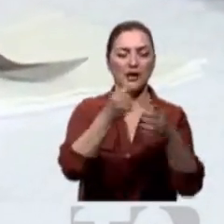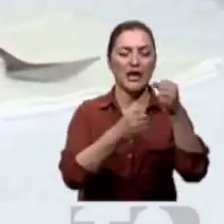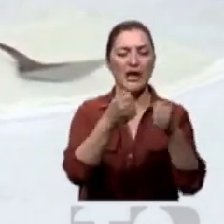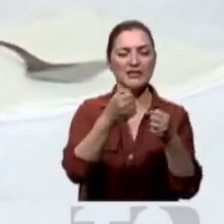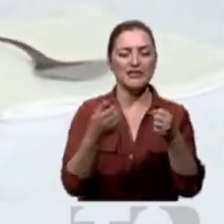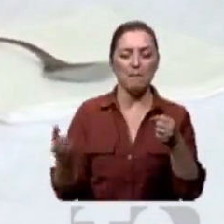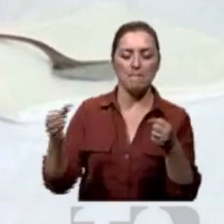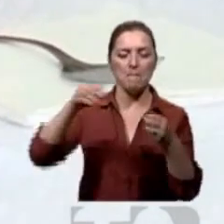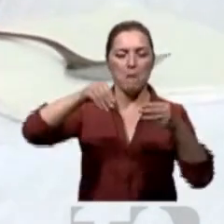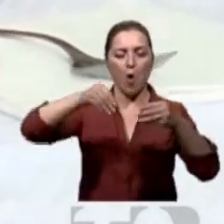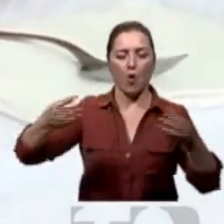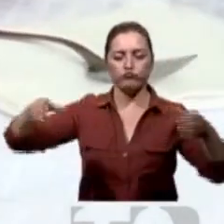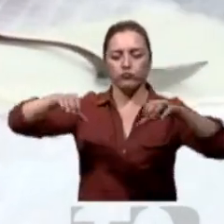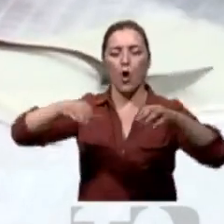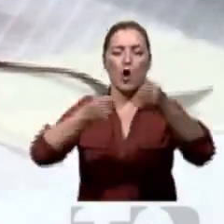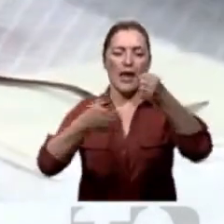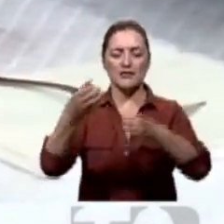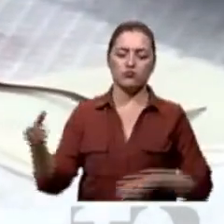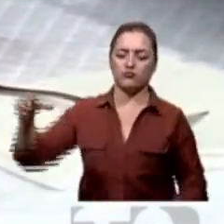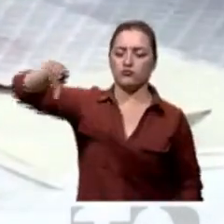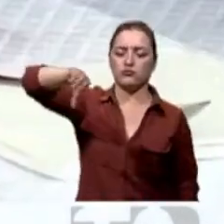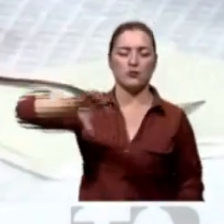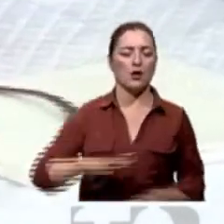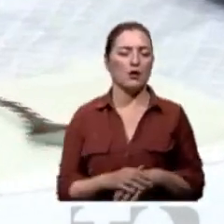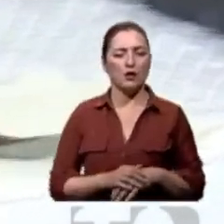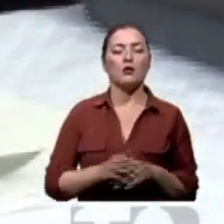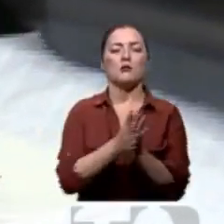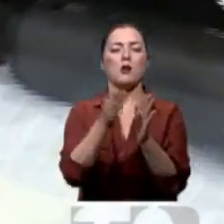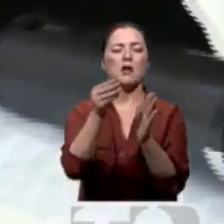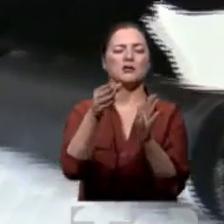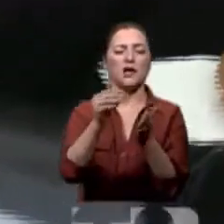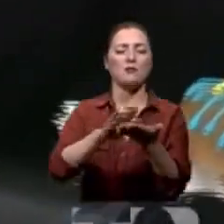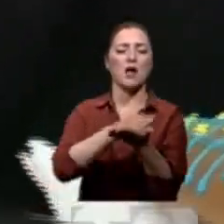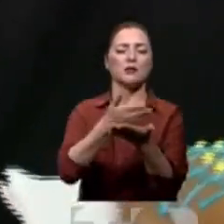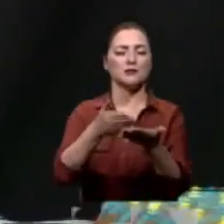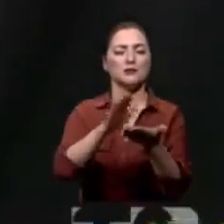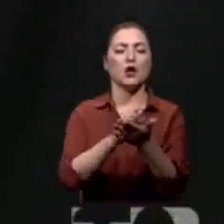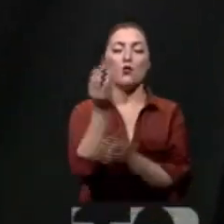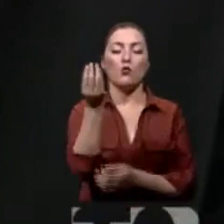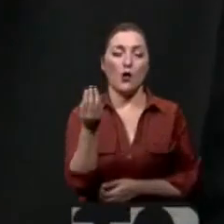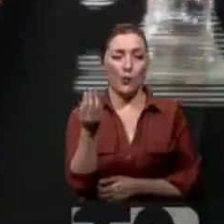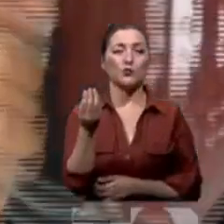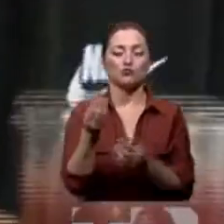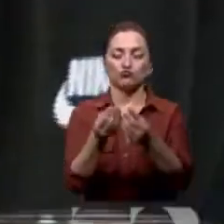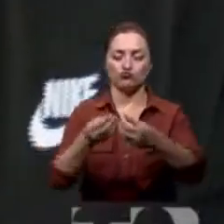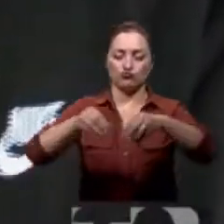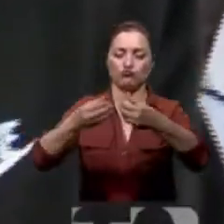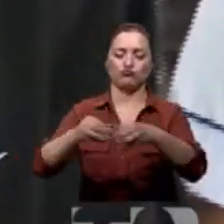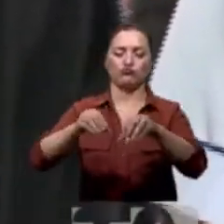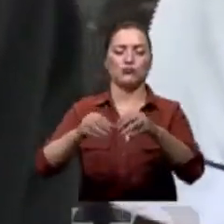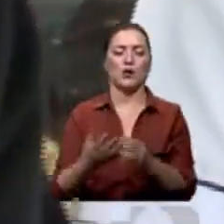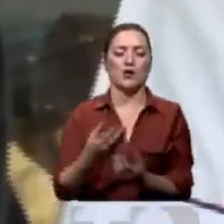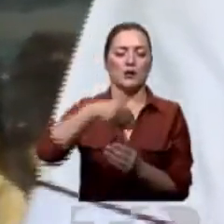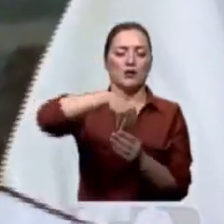polvo, leche líquida también, lo que es grasa, manteca, margarina, huevos. Eso es lo que se compone, y prácticamente del relleno.